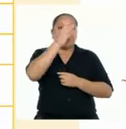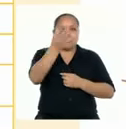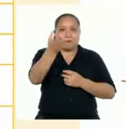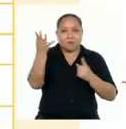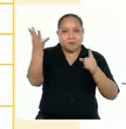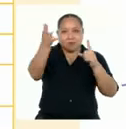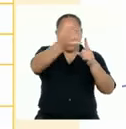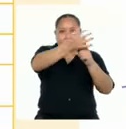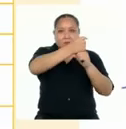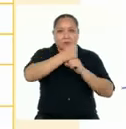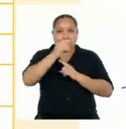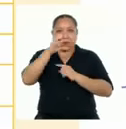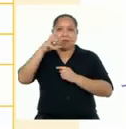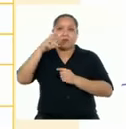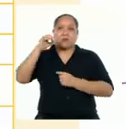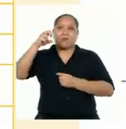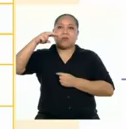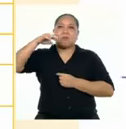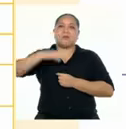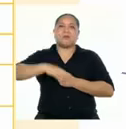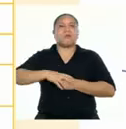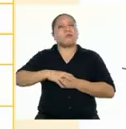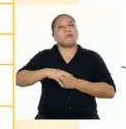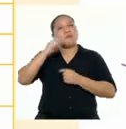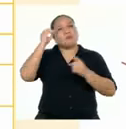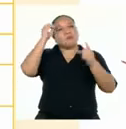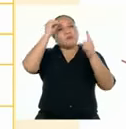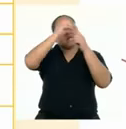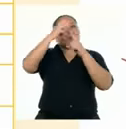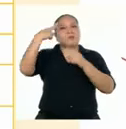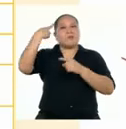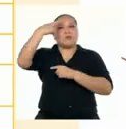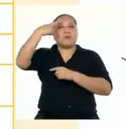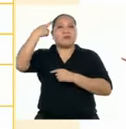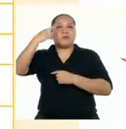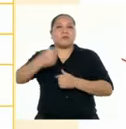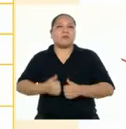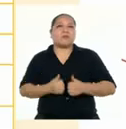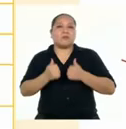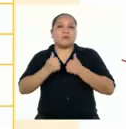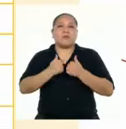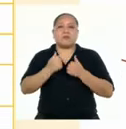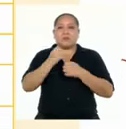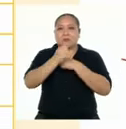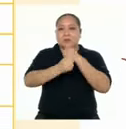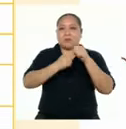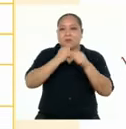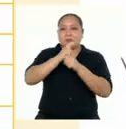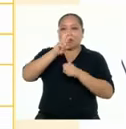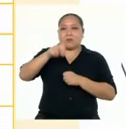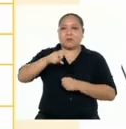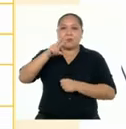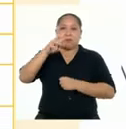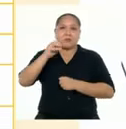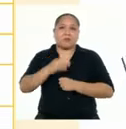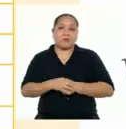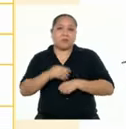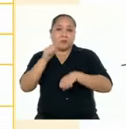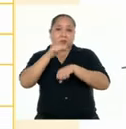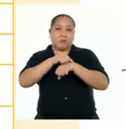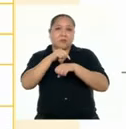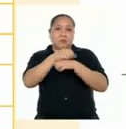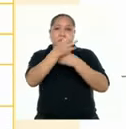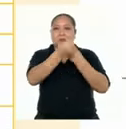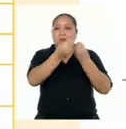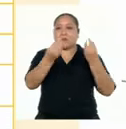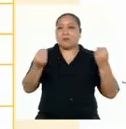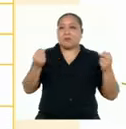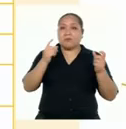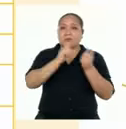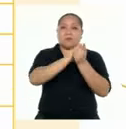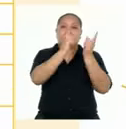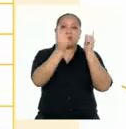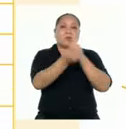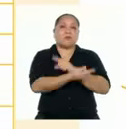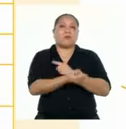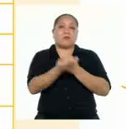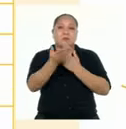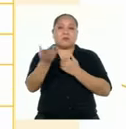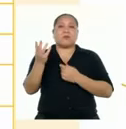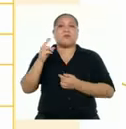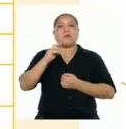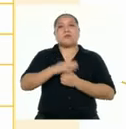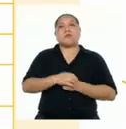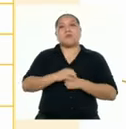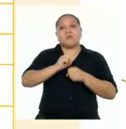tu crónica? Mi propósito será reflexionar sobre lo vivido en el año 2020. Un tiempo de muchos cambios producto del